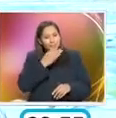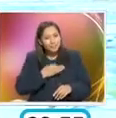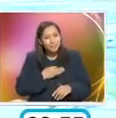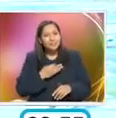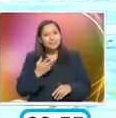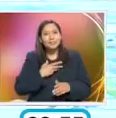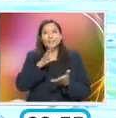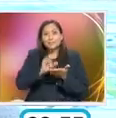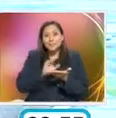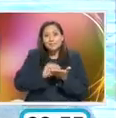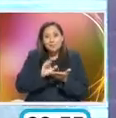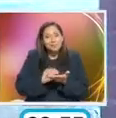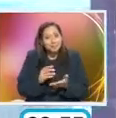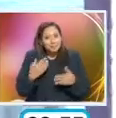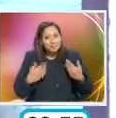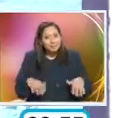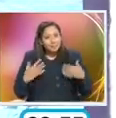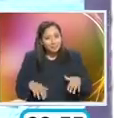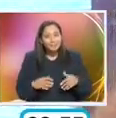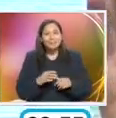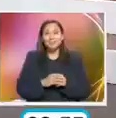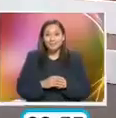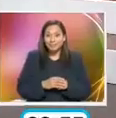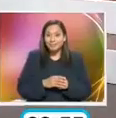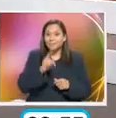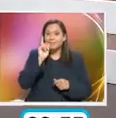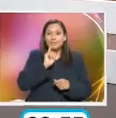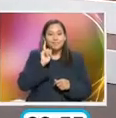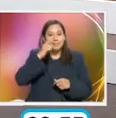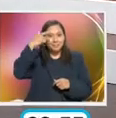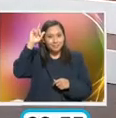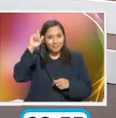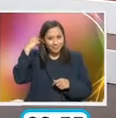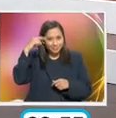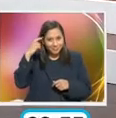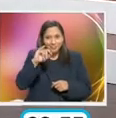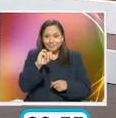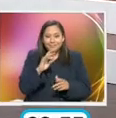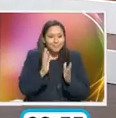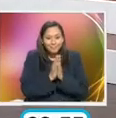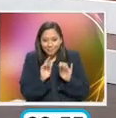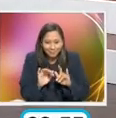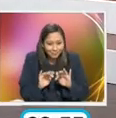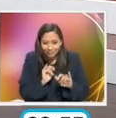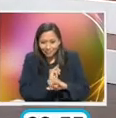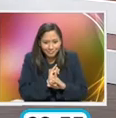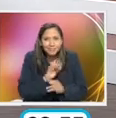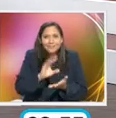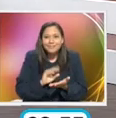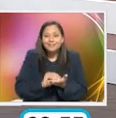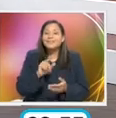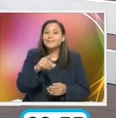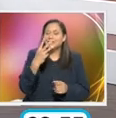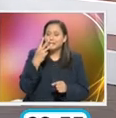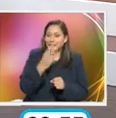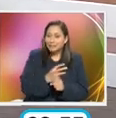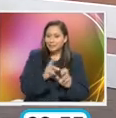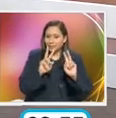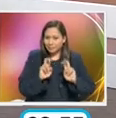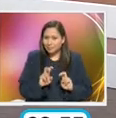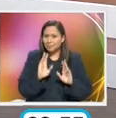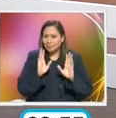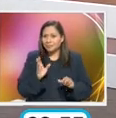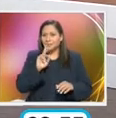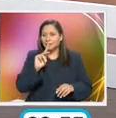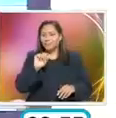que hay muchas descargas, entonces, no sé, Las muy mapas contento. están vueltas Sí, en las locas, redes locas, sociales, locas. Eso es buenísimo. Hoy es tu tercer sencillo ya, Es Pablo.